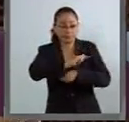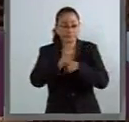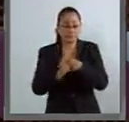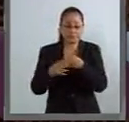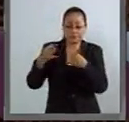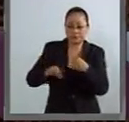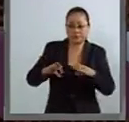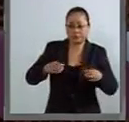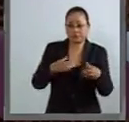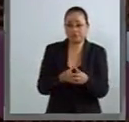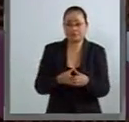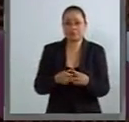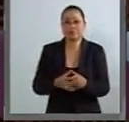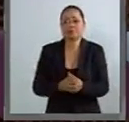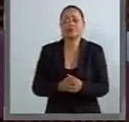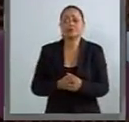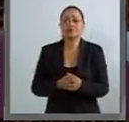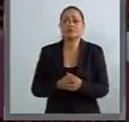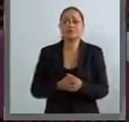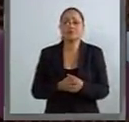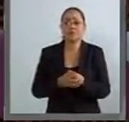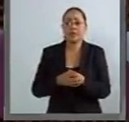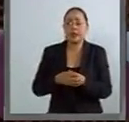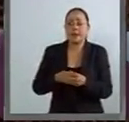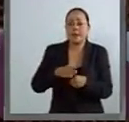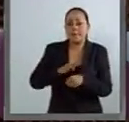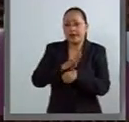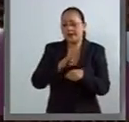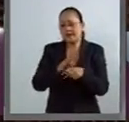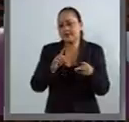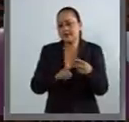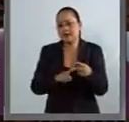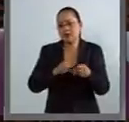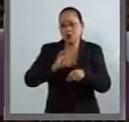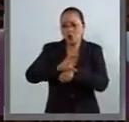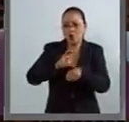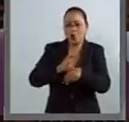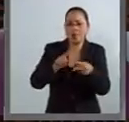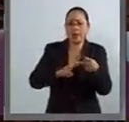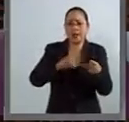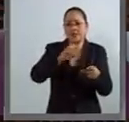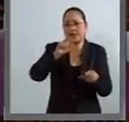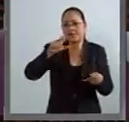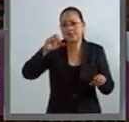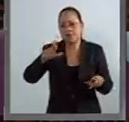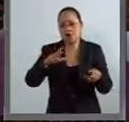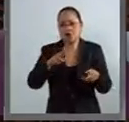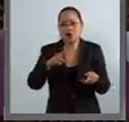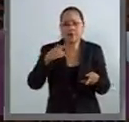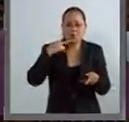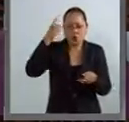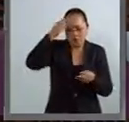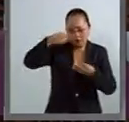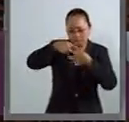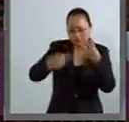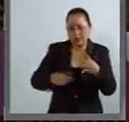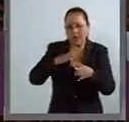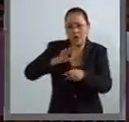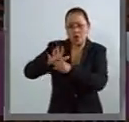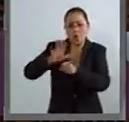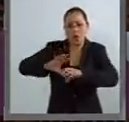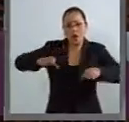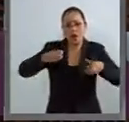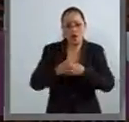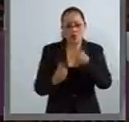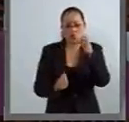ellos concluyo, me quedaría con México al final, Brasil, Colombia, El Salvador y República Dominicana, destacan por la innovación y tecnología